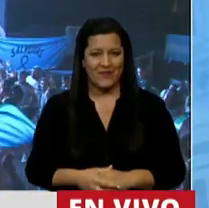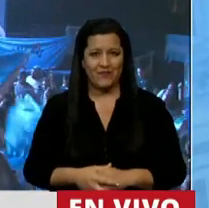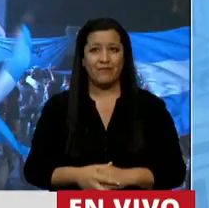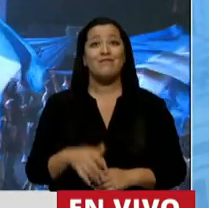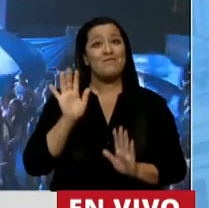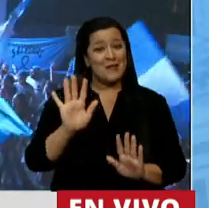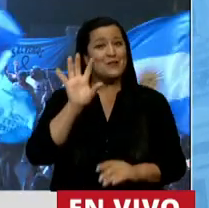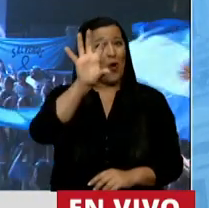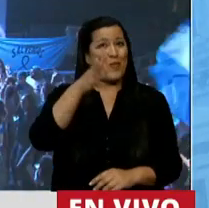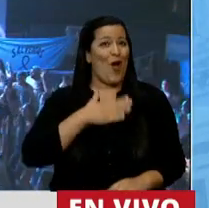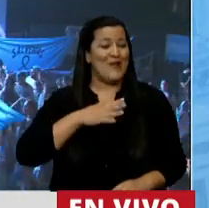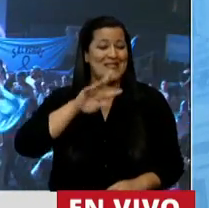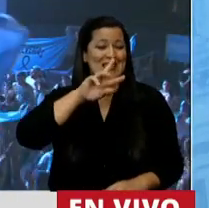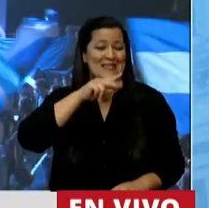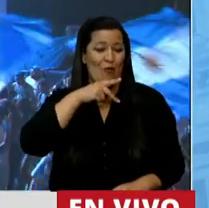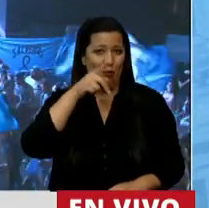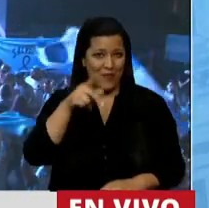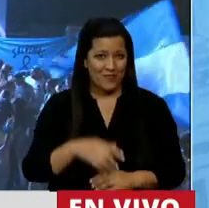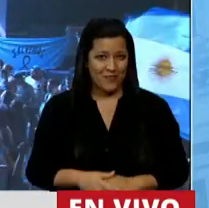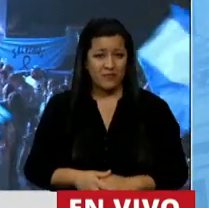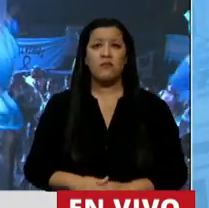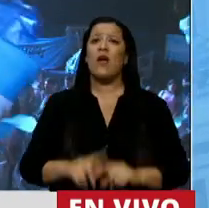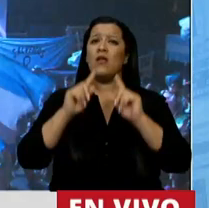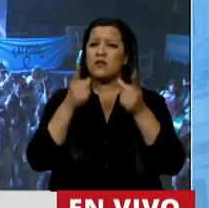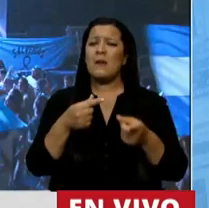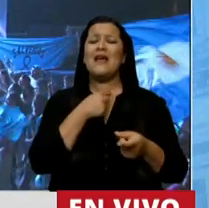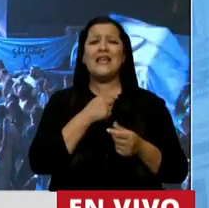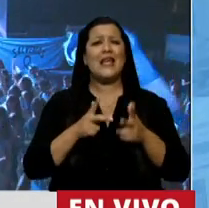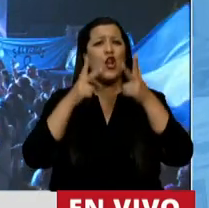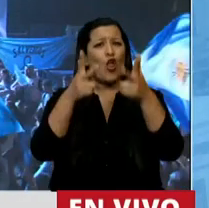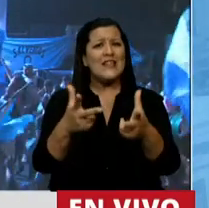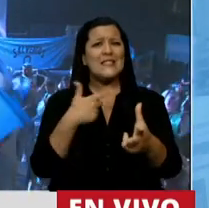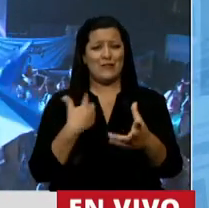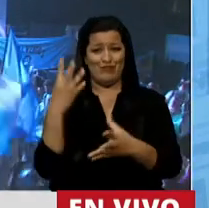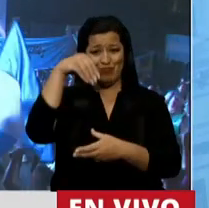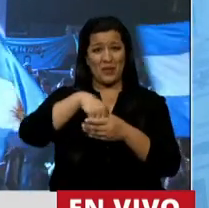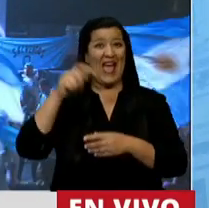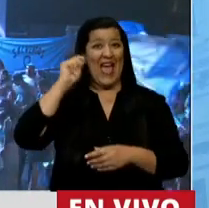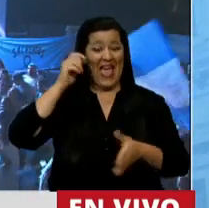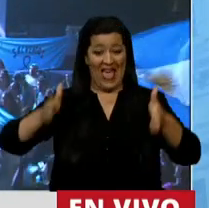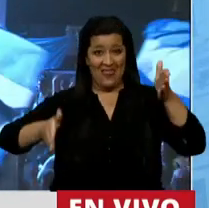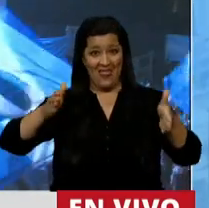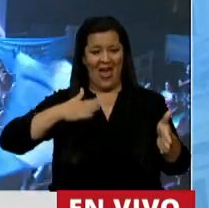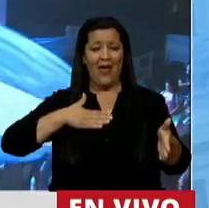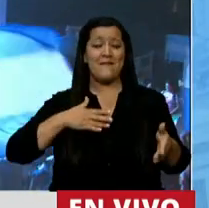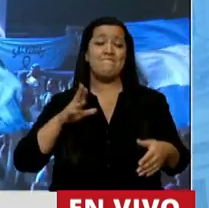Vengo de esa provincia, señor presidente, y también decirle que soy parte de una generación, si se me